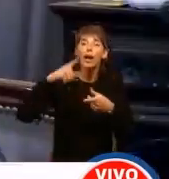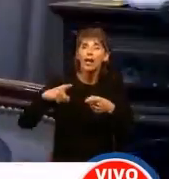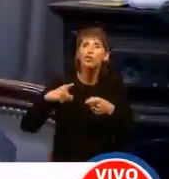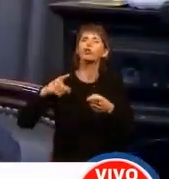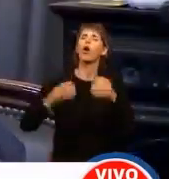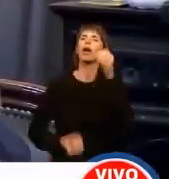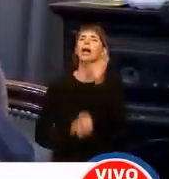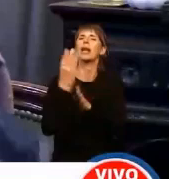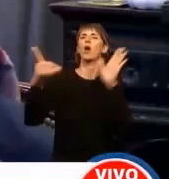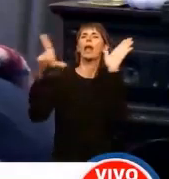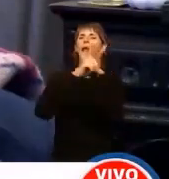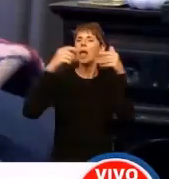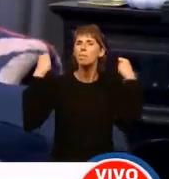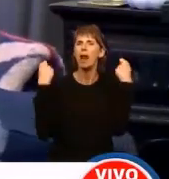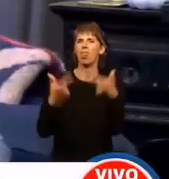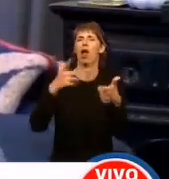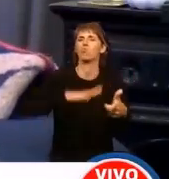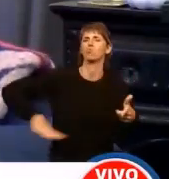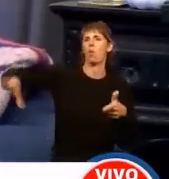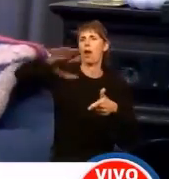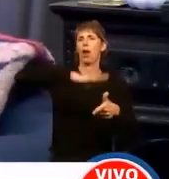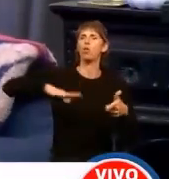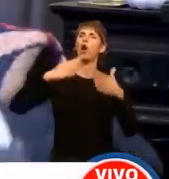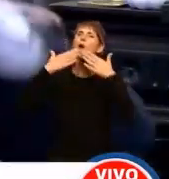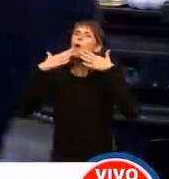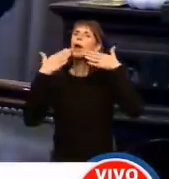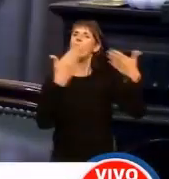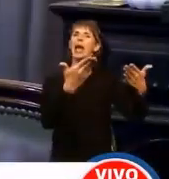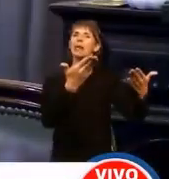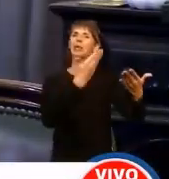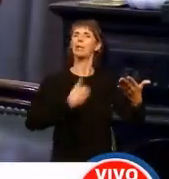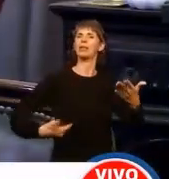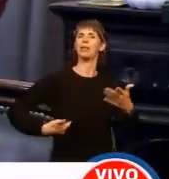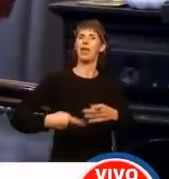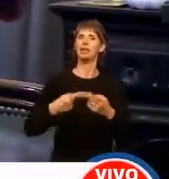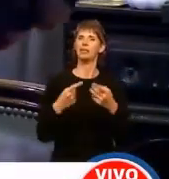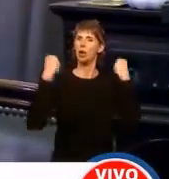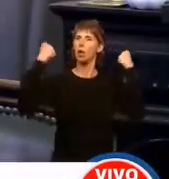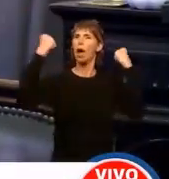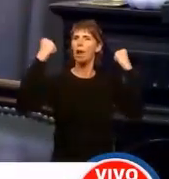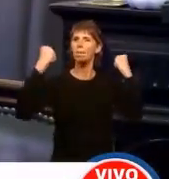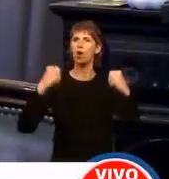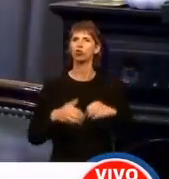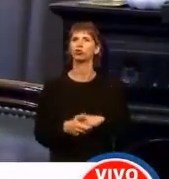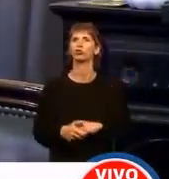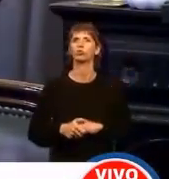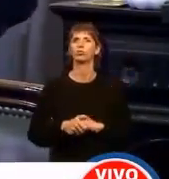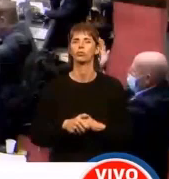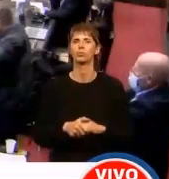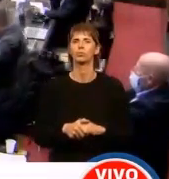para el pueblo, mi amigo. Gracias, presidente. Vamos con esto.